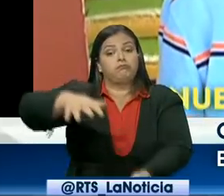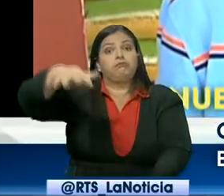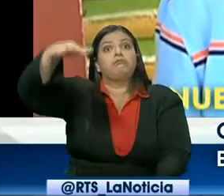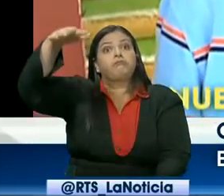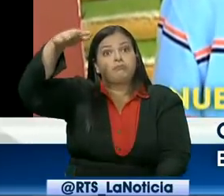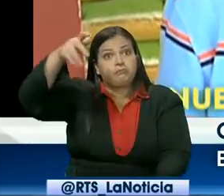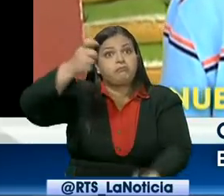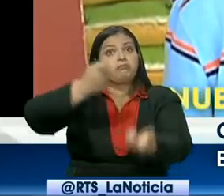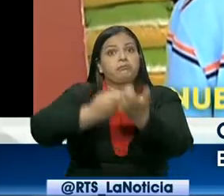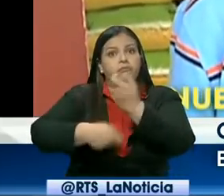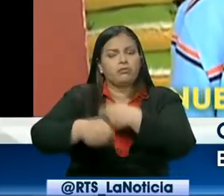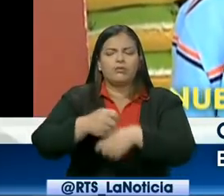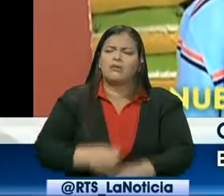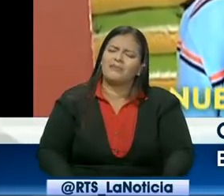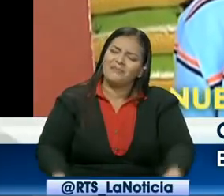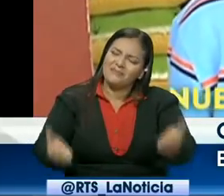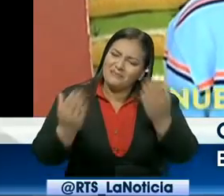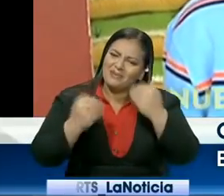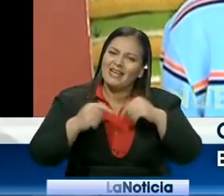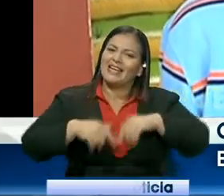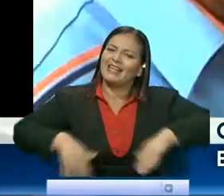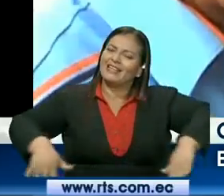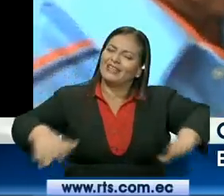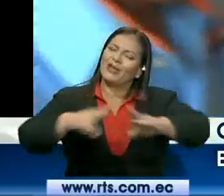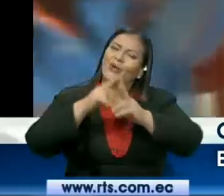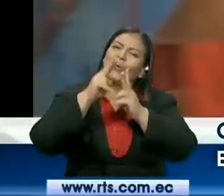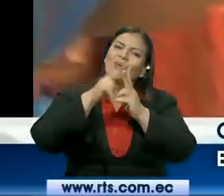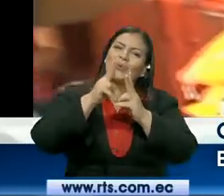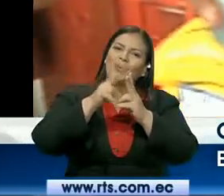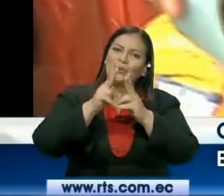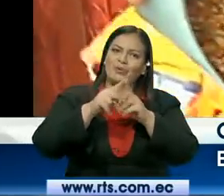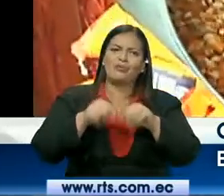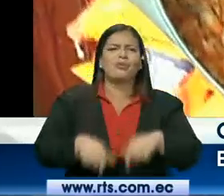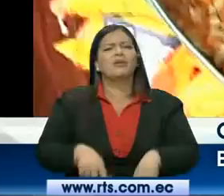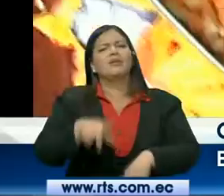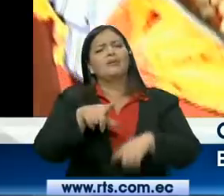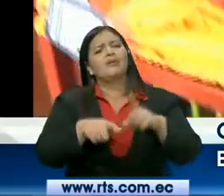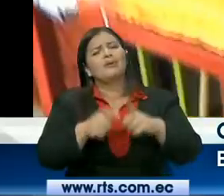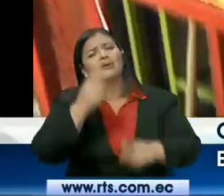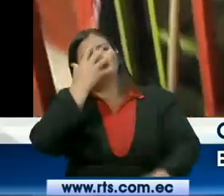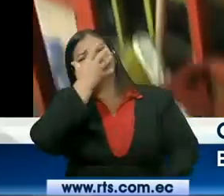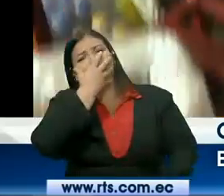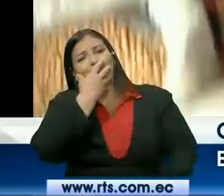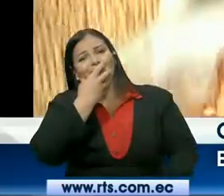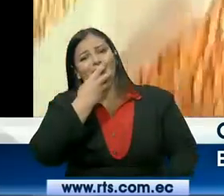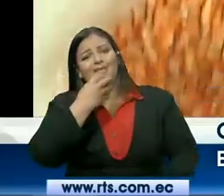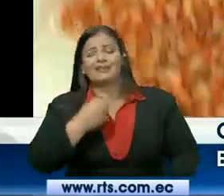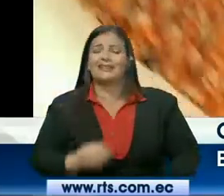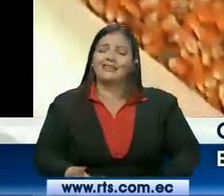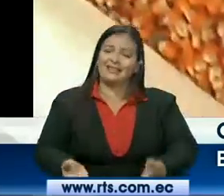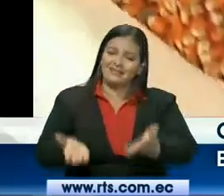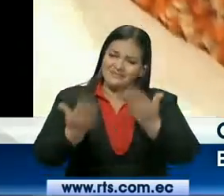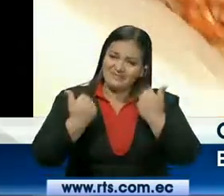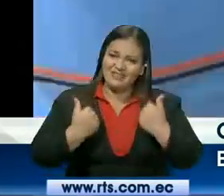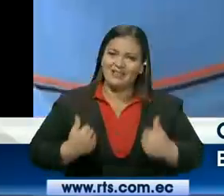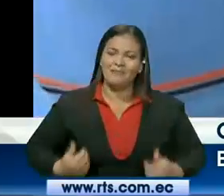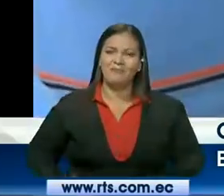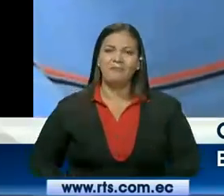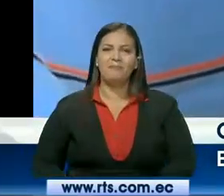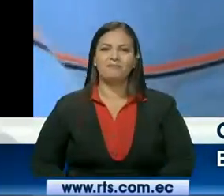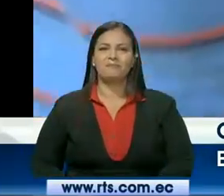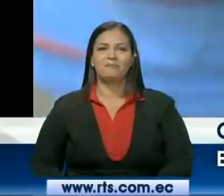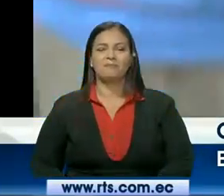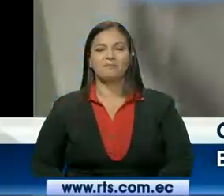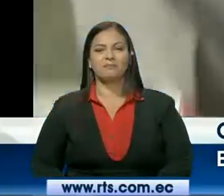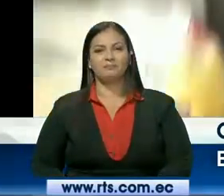de todo el Ecuador que vengan a conocer nuestro cantón, que es un lindo sitio, un corazón de nuestro Ecuador, que hay de todo.